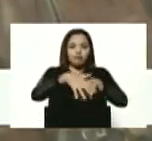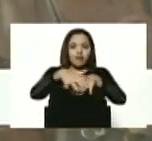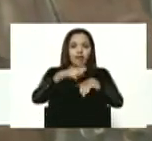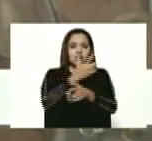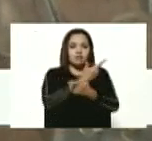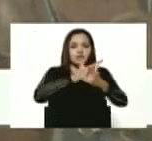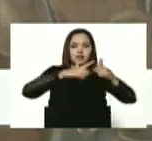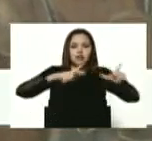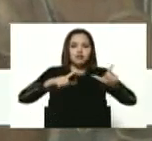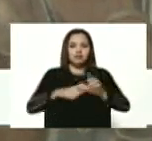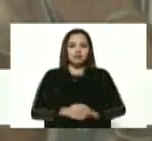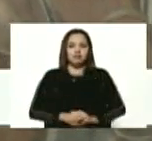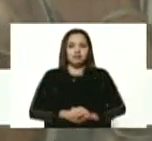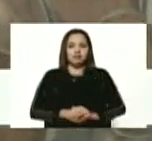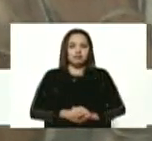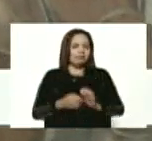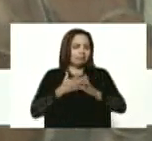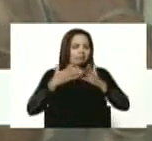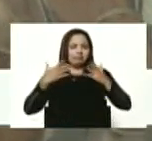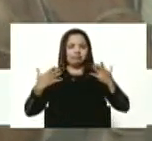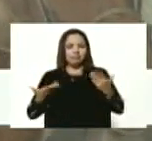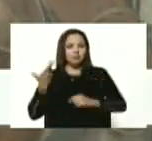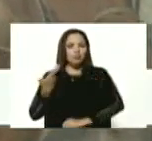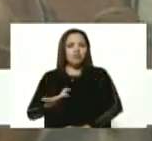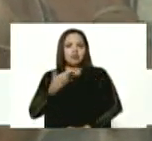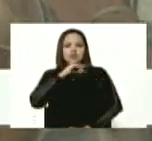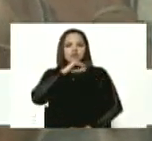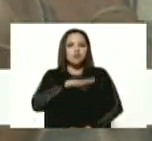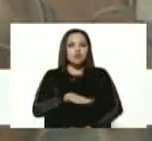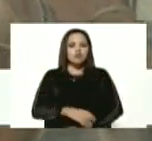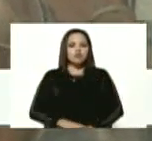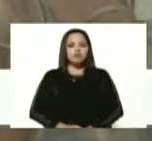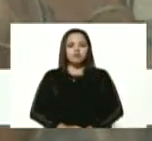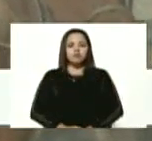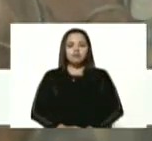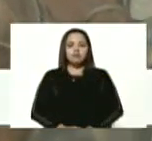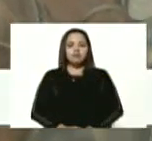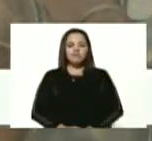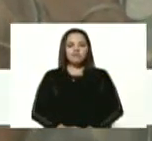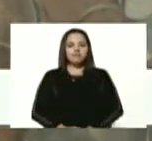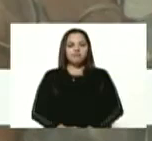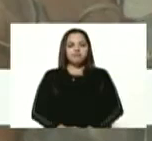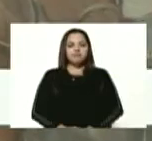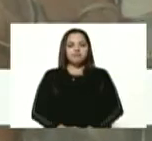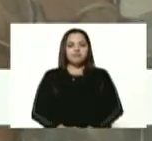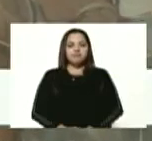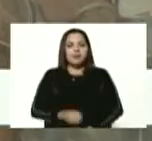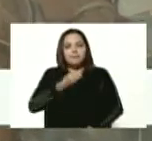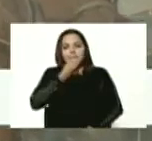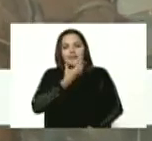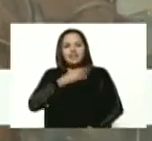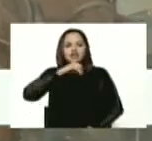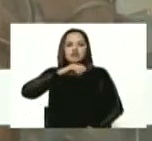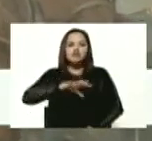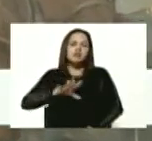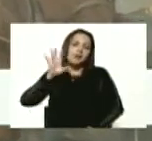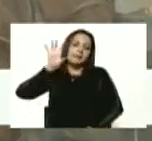Verdaderamente gloriosa la historia, muy gloriosa la historia hermosa de la patria.